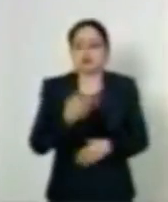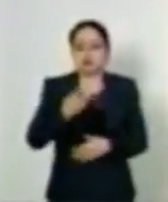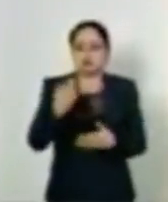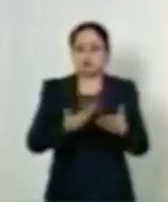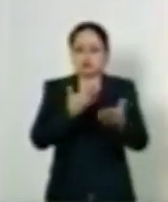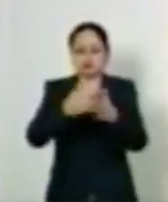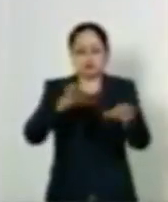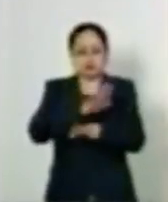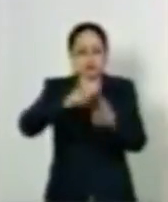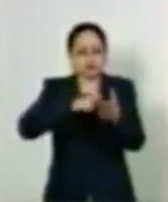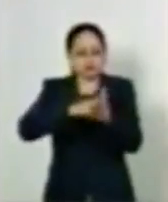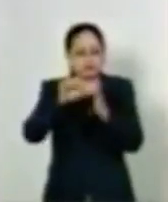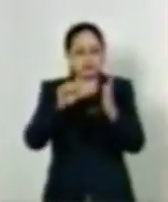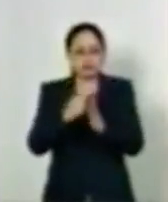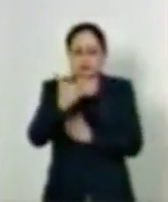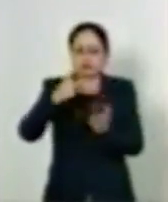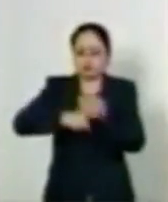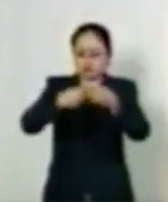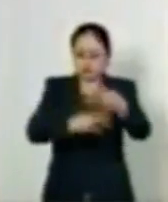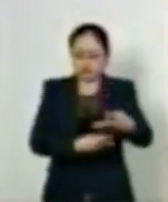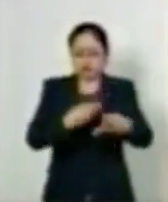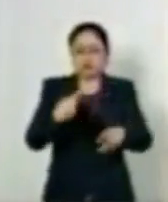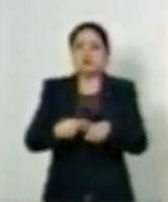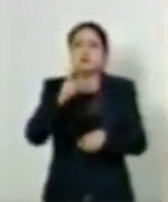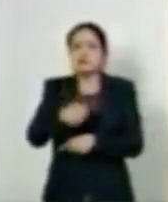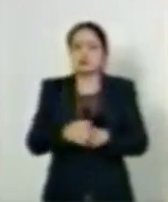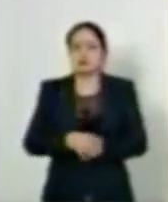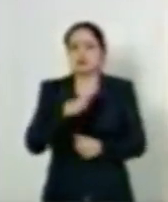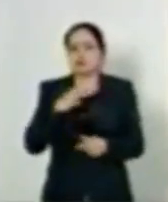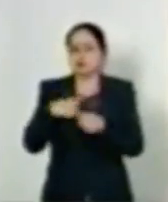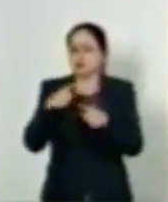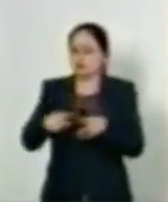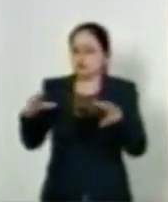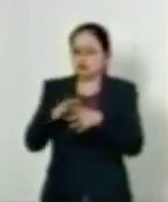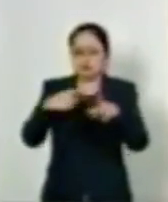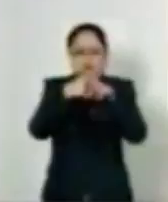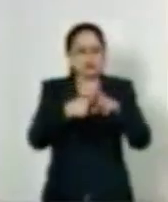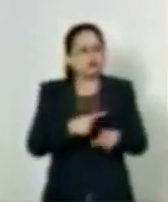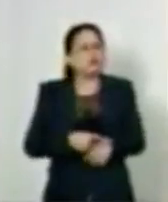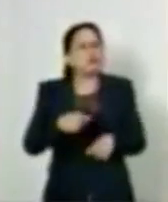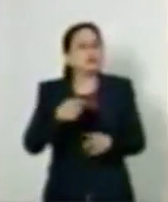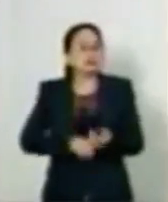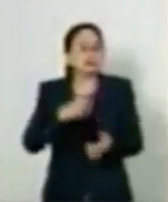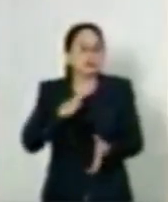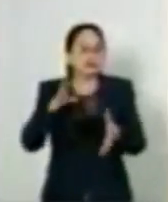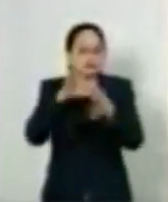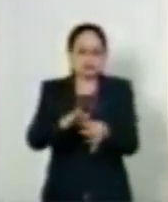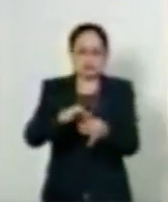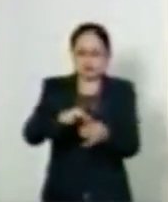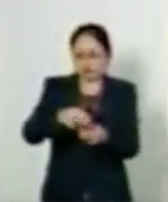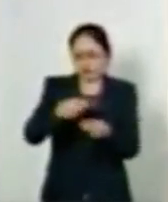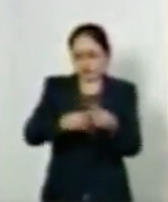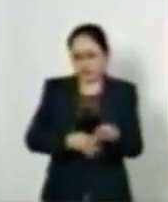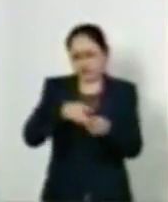artículo 8 de la presente minuta, se justifica en razón de una serie de contradicciones que contiene dicho precepto